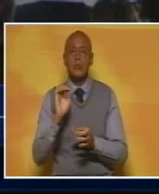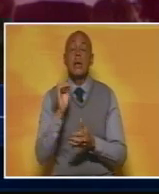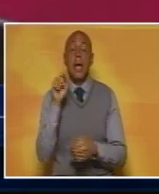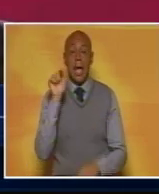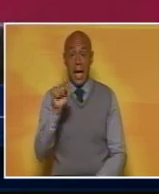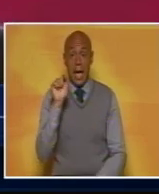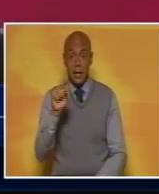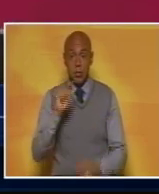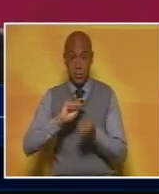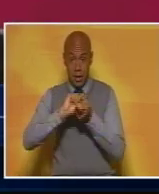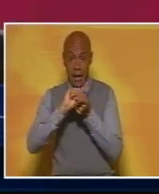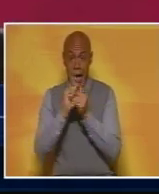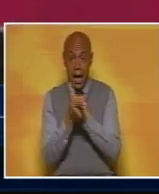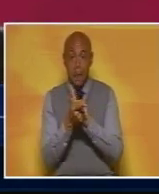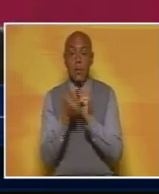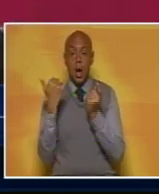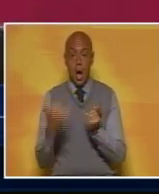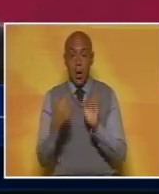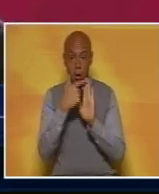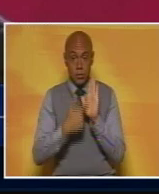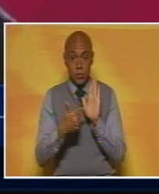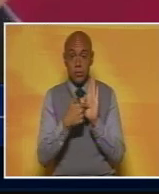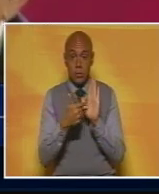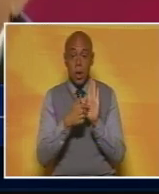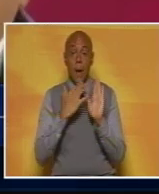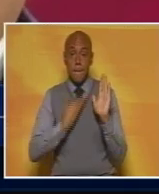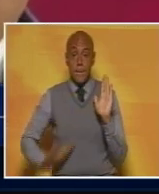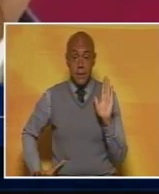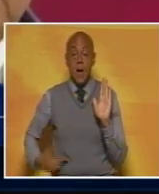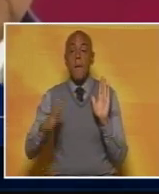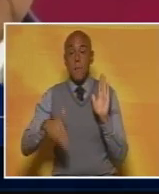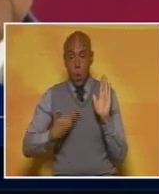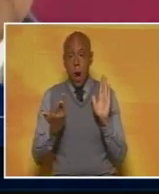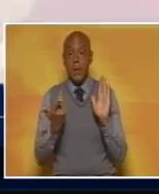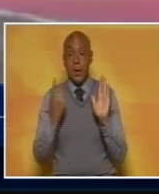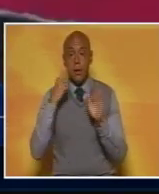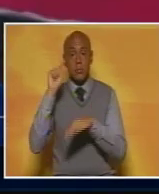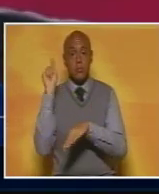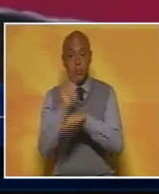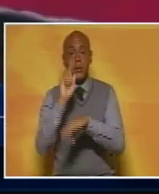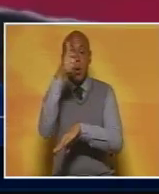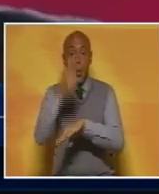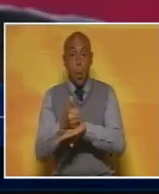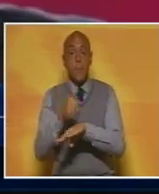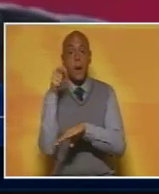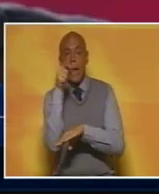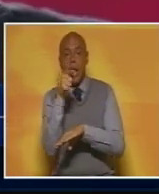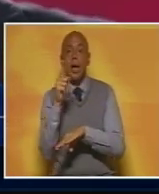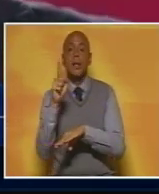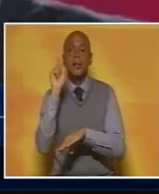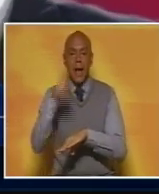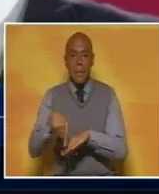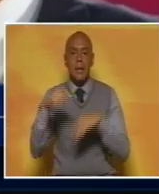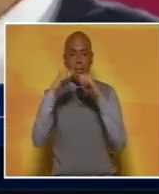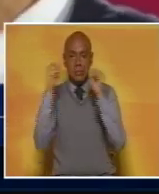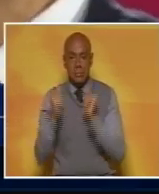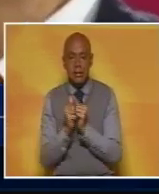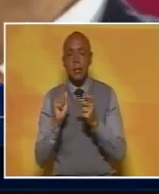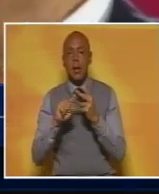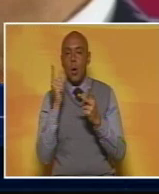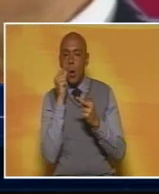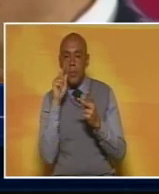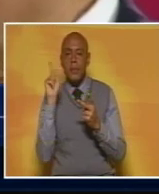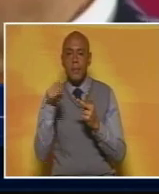Esta reforma además precisa que el mandatario podrá ser acusado de delincuencia organizada, violación, secuestro, trata